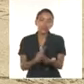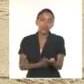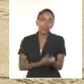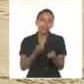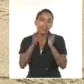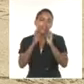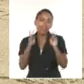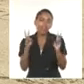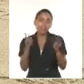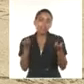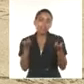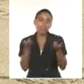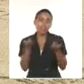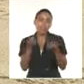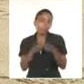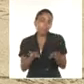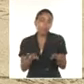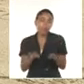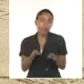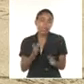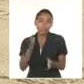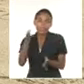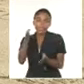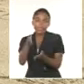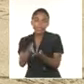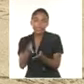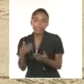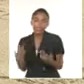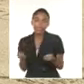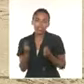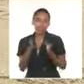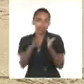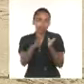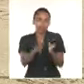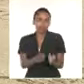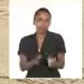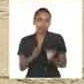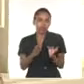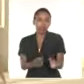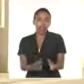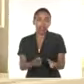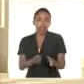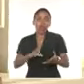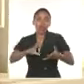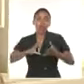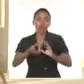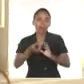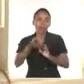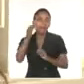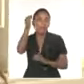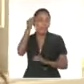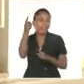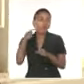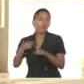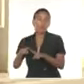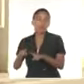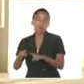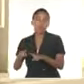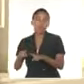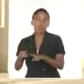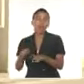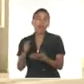y entrar aquí con una disciplina, una organización, otro modo de pensar, aporta mucho a un